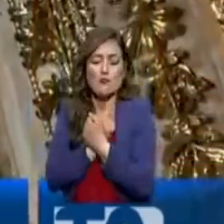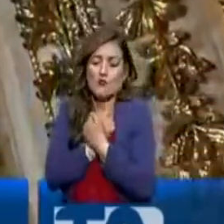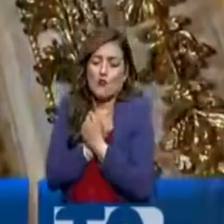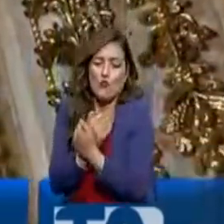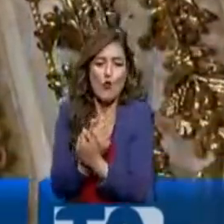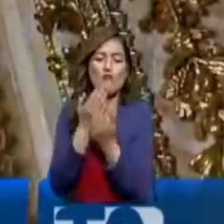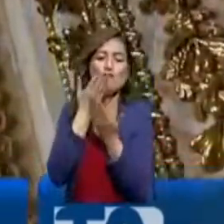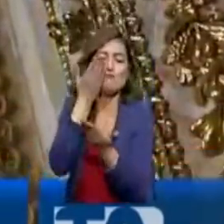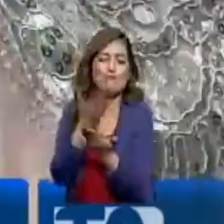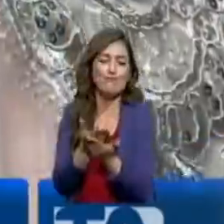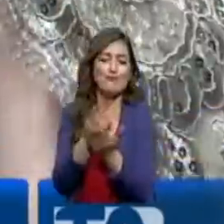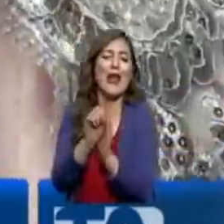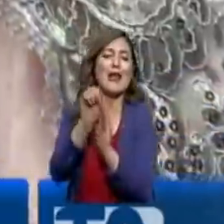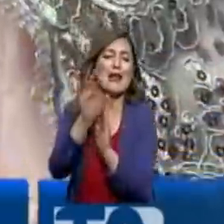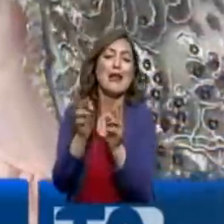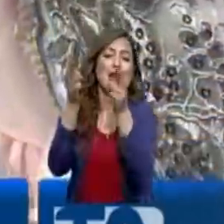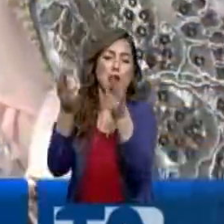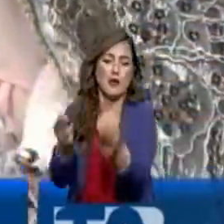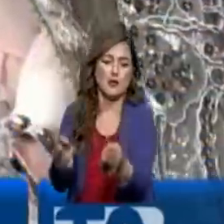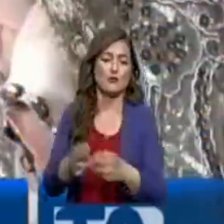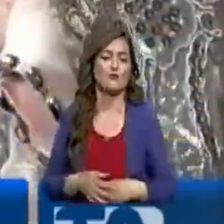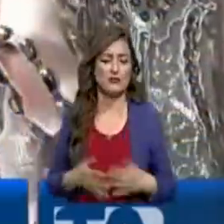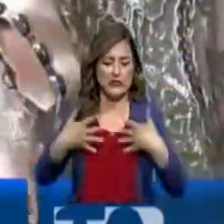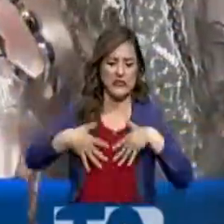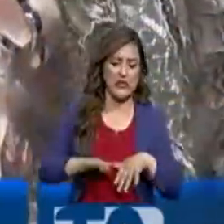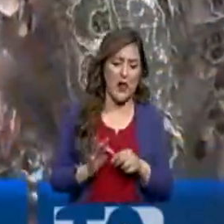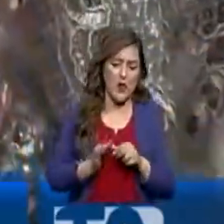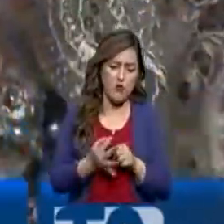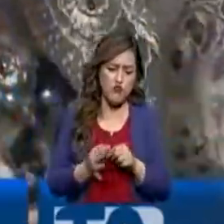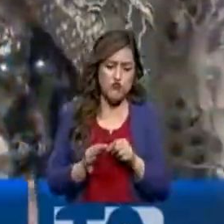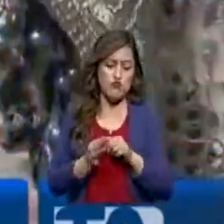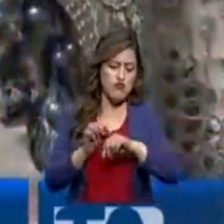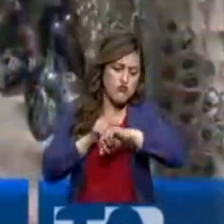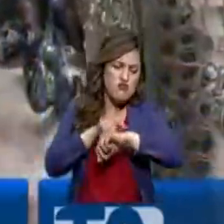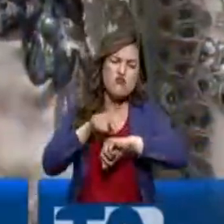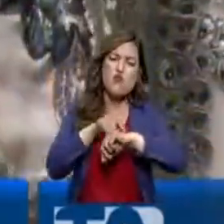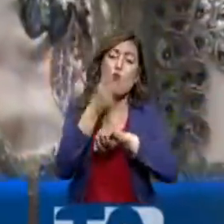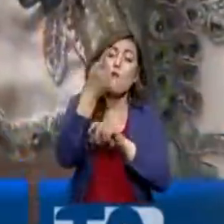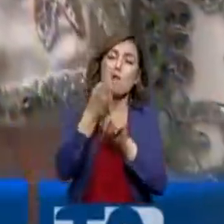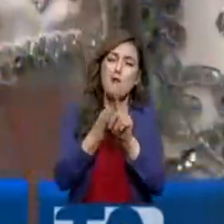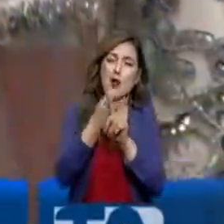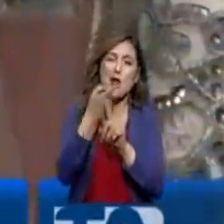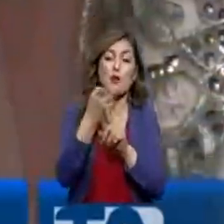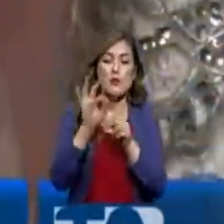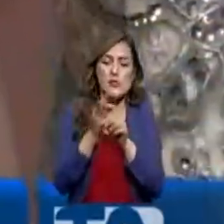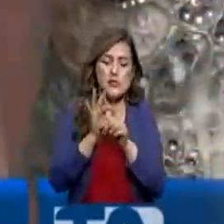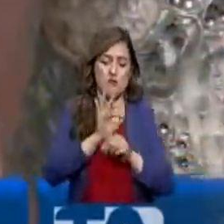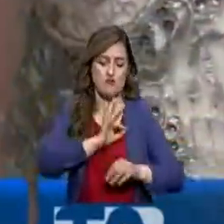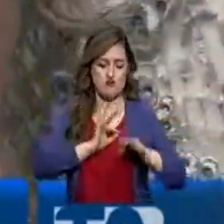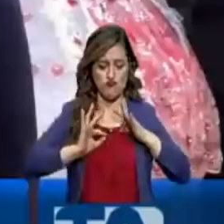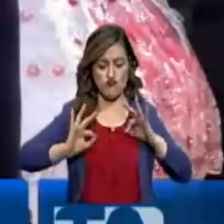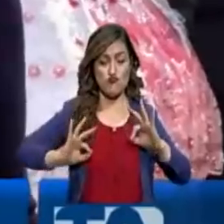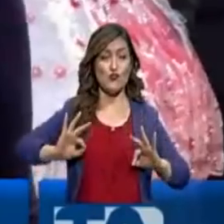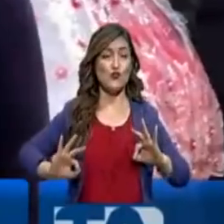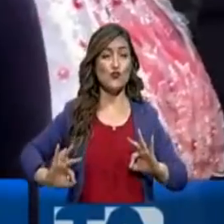y agradecimiento. Estas prendas tardan en ser elaboradas alrededor de un mes por sus detalles bordados a mano de fina